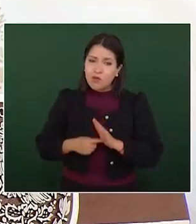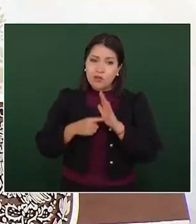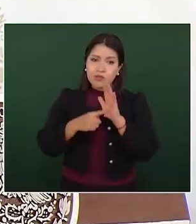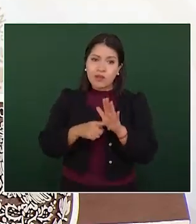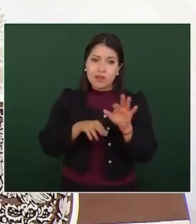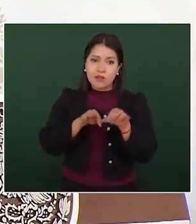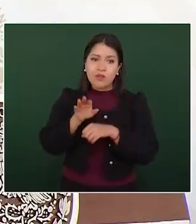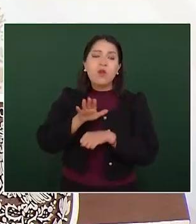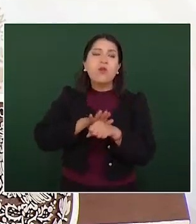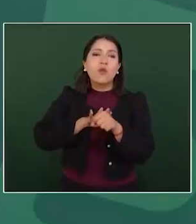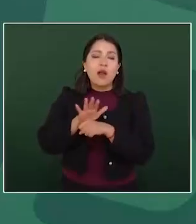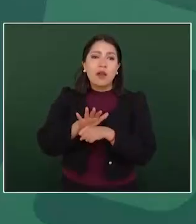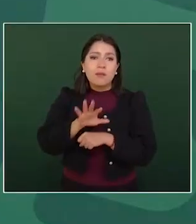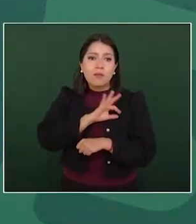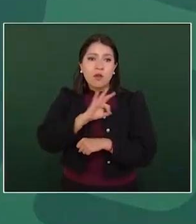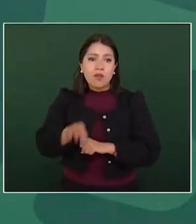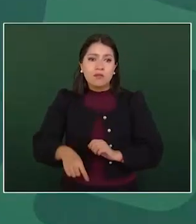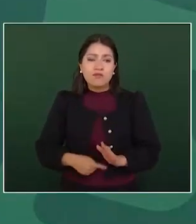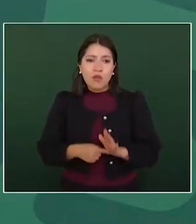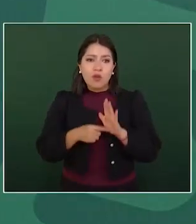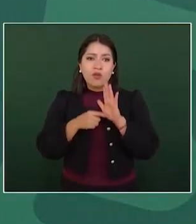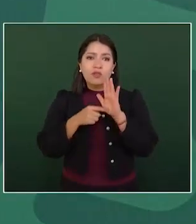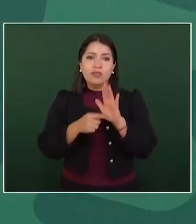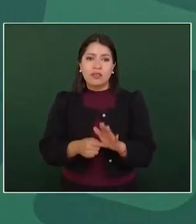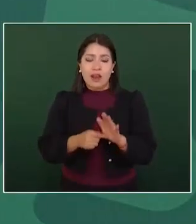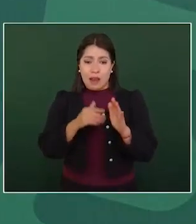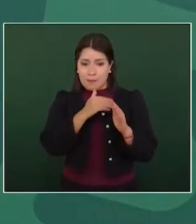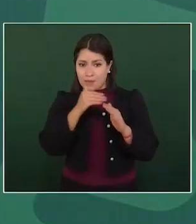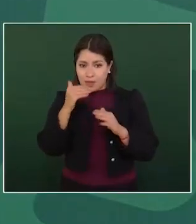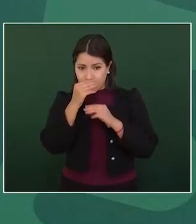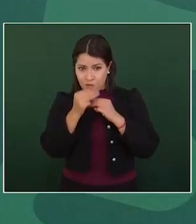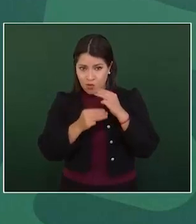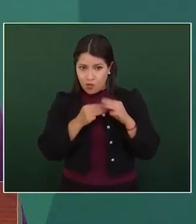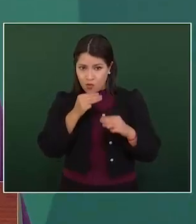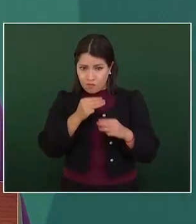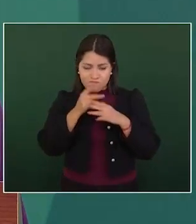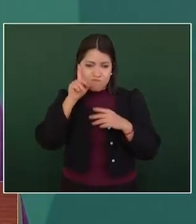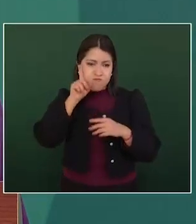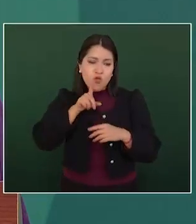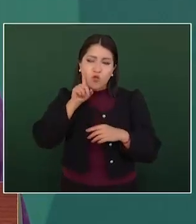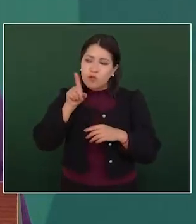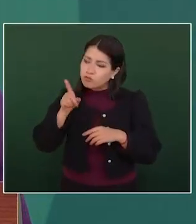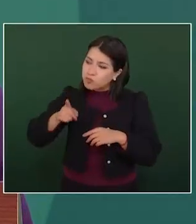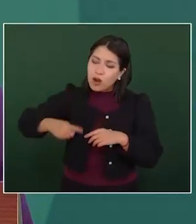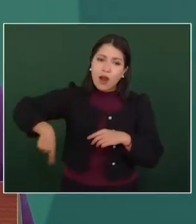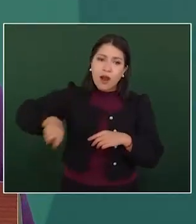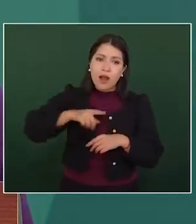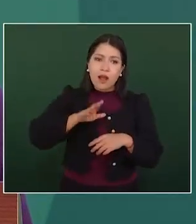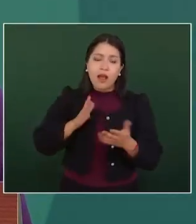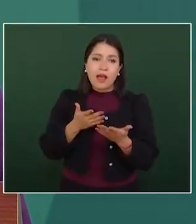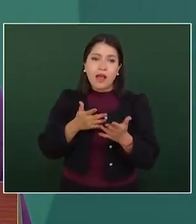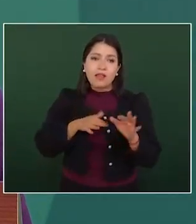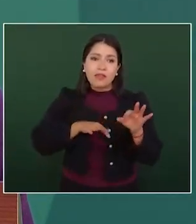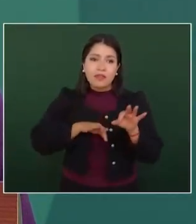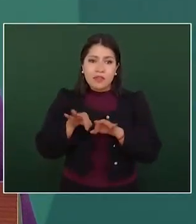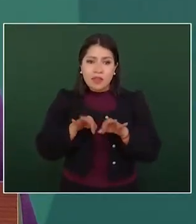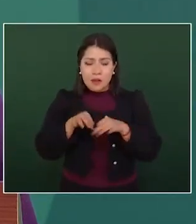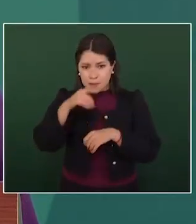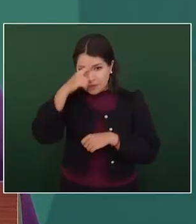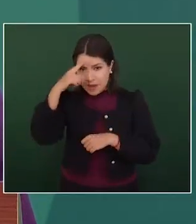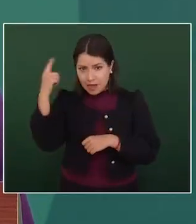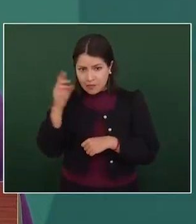la visión de la otra mitad del mundo y de la otra mitad del país. Venimos a contribuir a erradicar